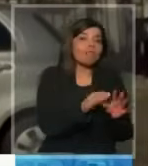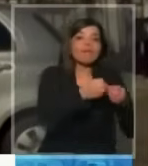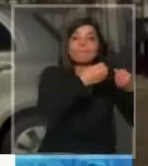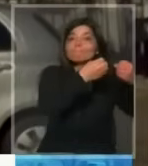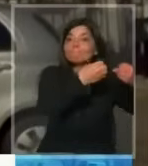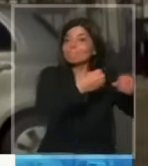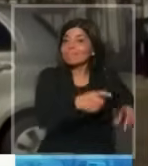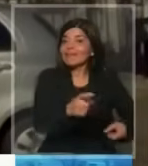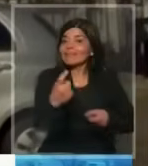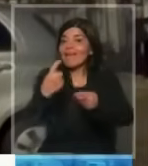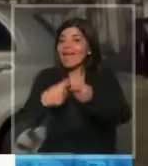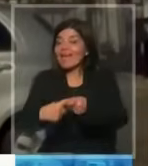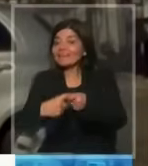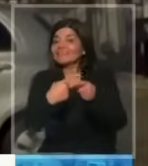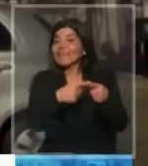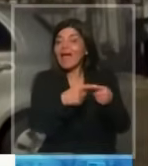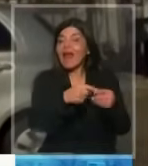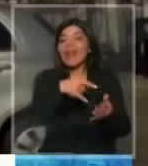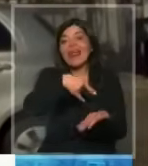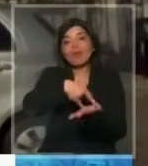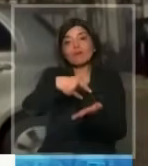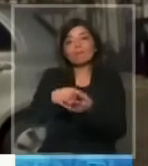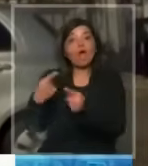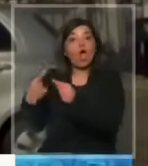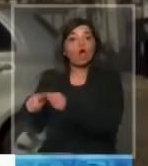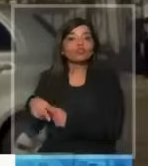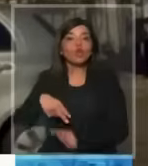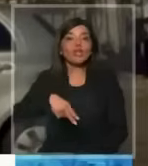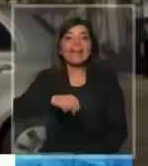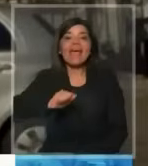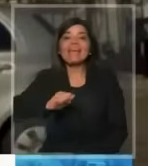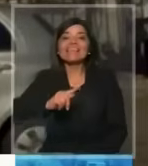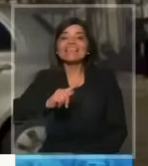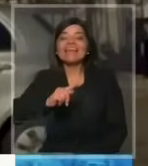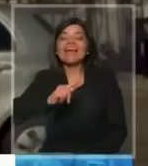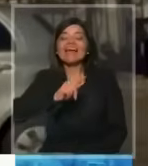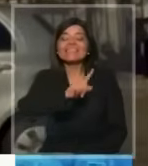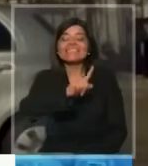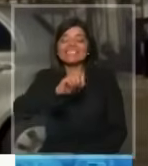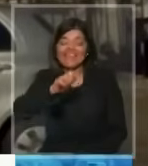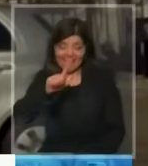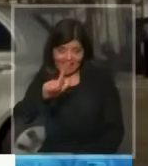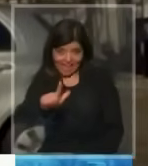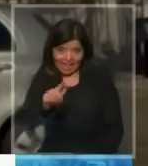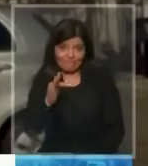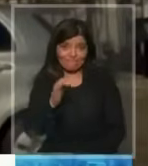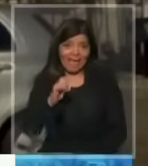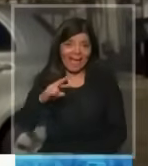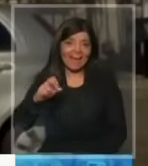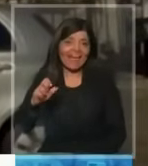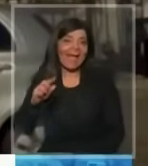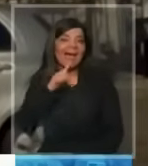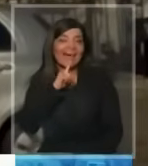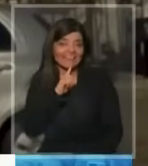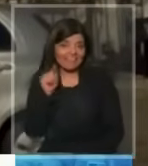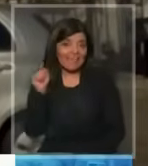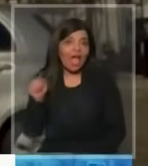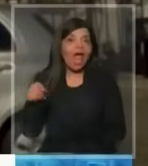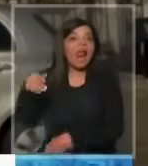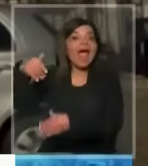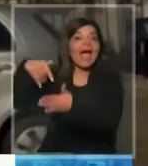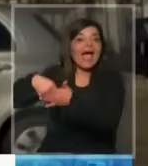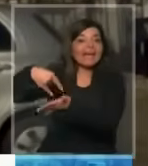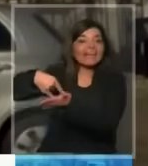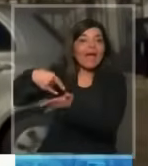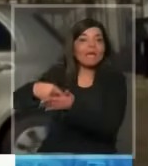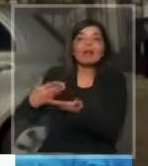y Nigel Farage, con su partido de extrema derecha, podría incluso acceder a la Cámara de los Comunes. Una hora antes de que cerrasen las urnas, además,